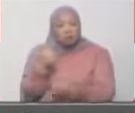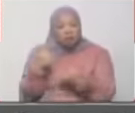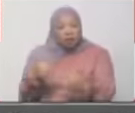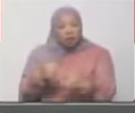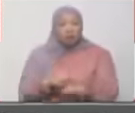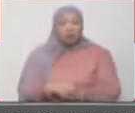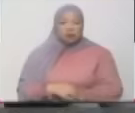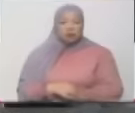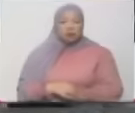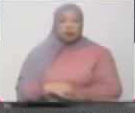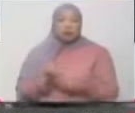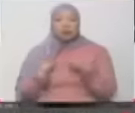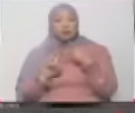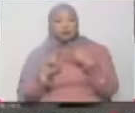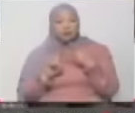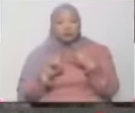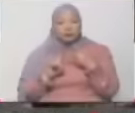En segundo lugar,